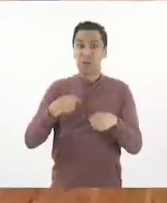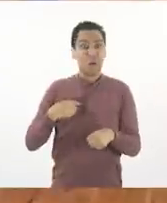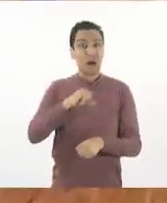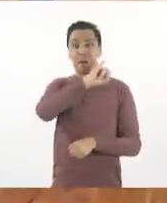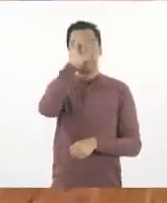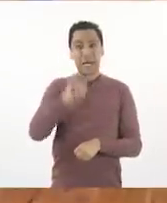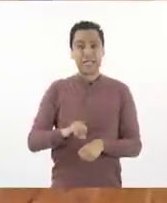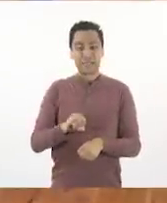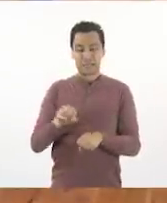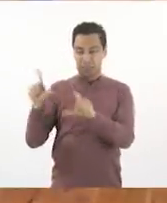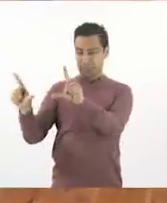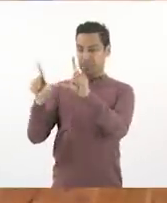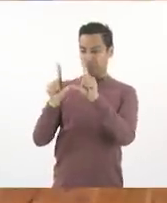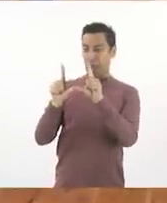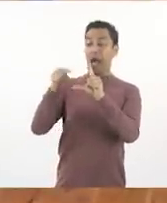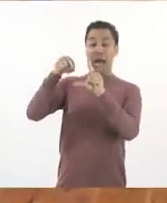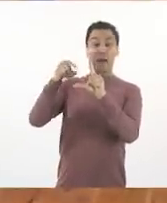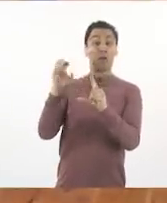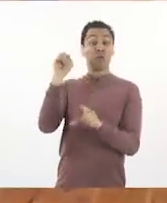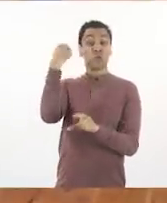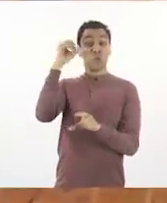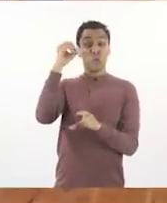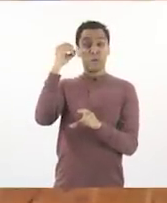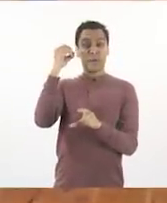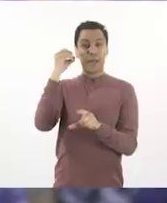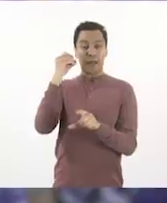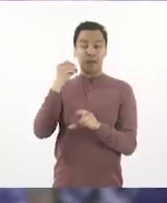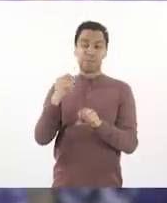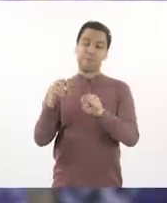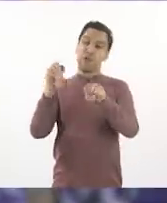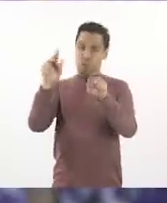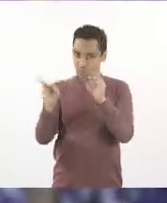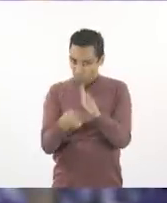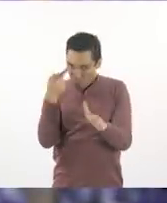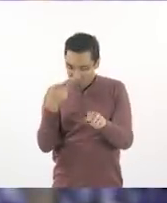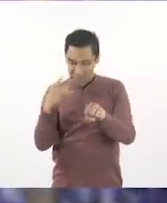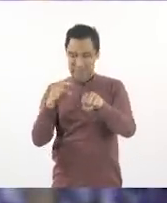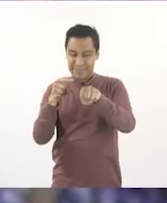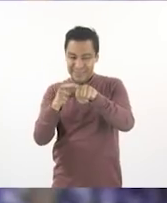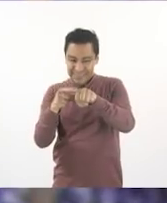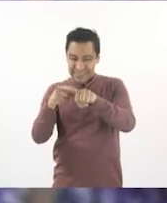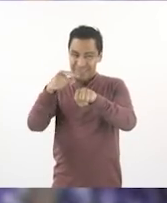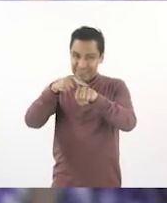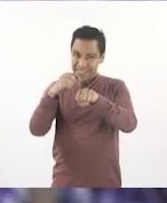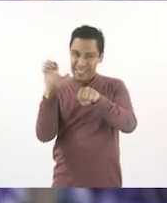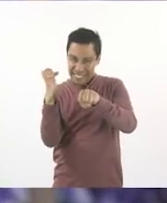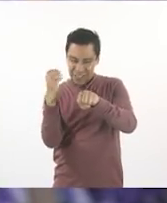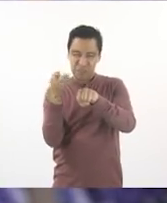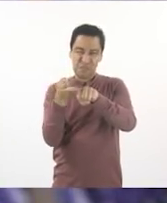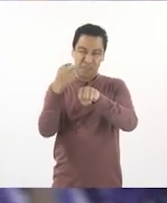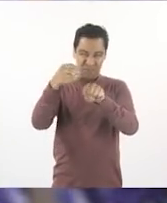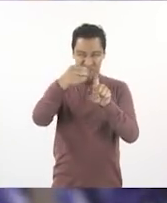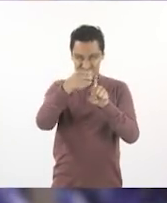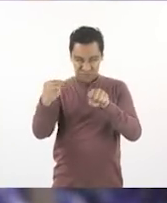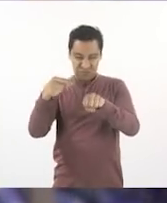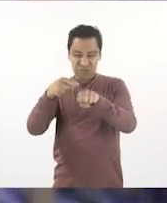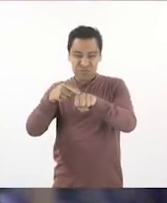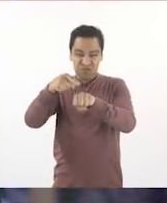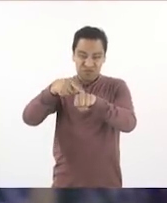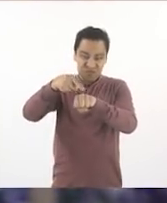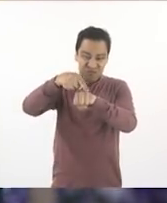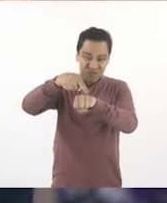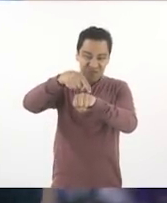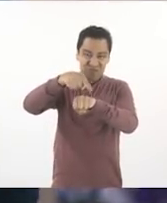¡Octubre! ¡Octubre! Vamos desde arriba. Enero, febrero, marzo, abril, mayo,